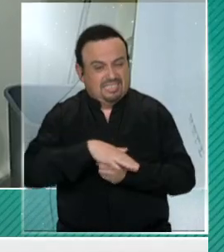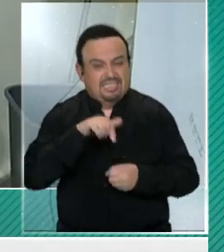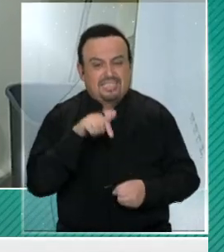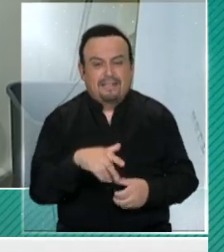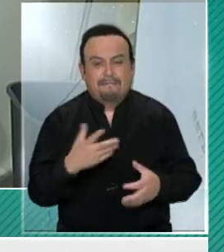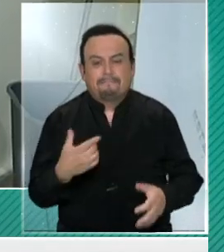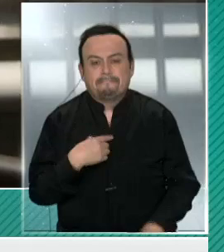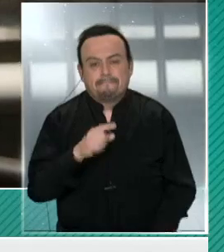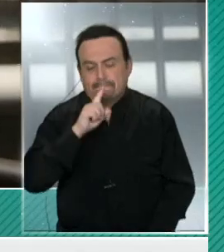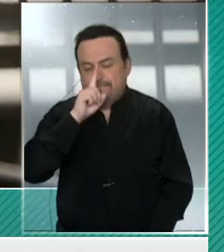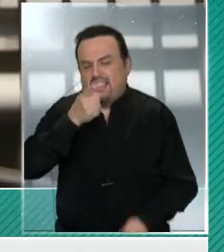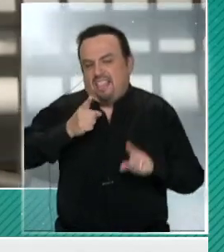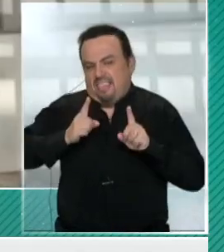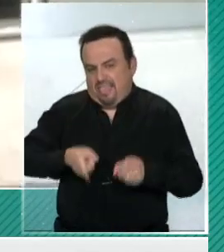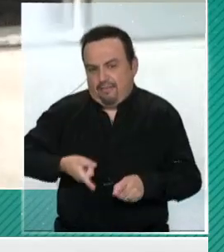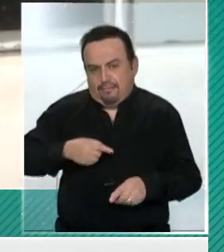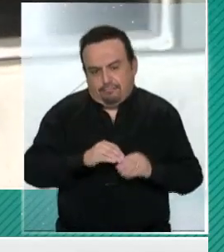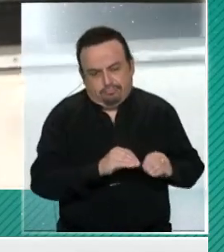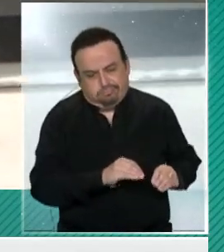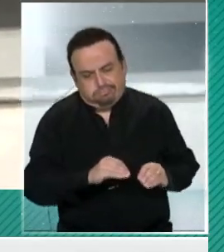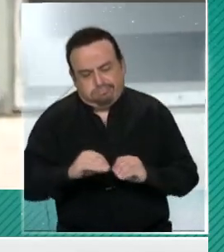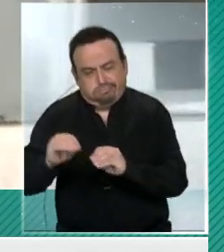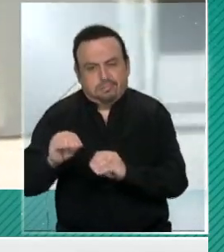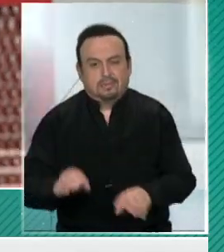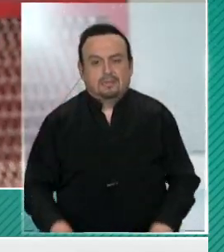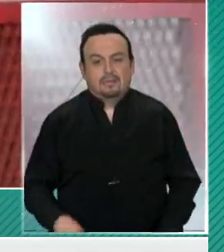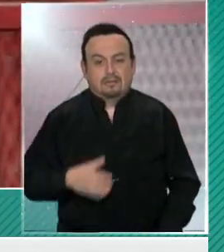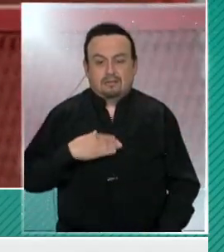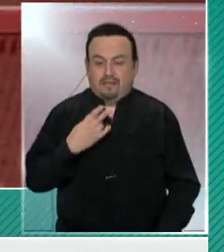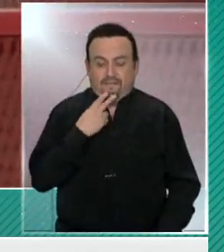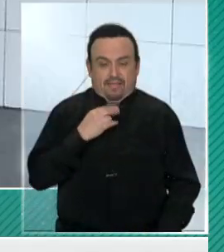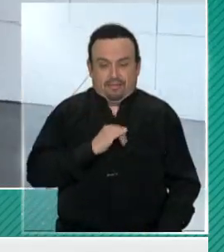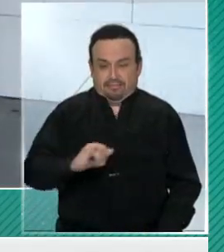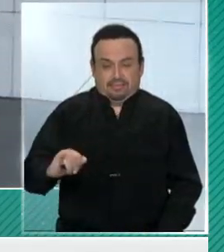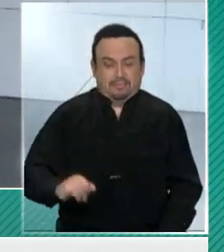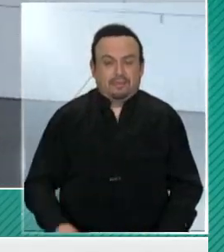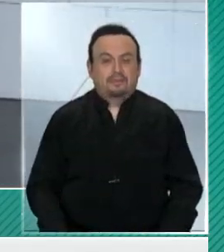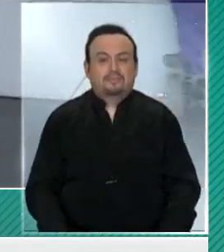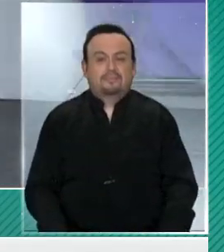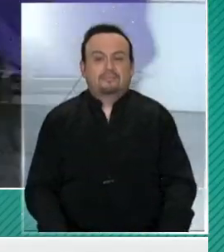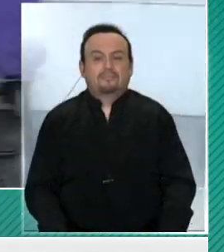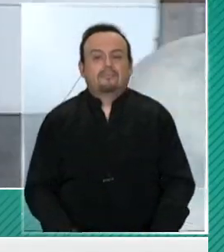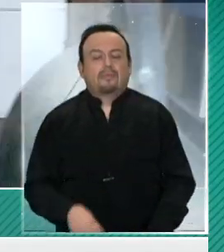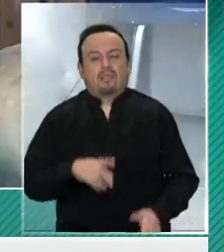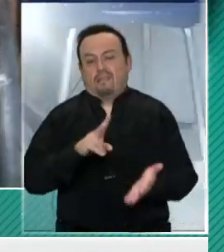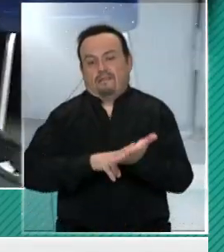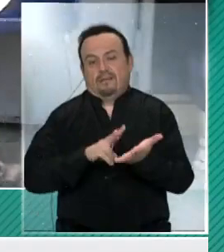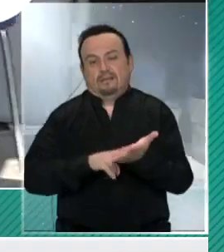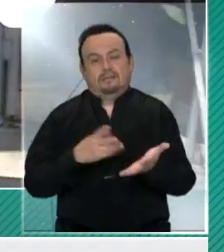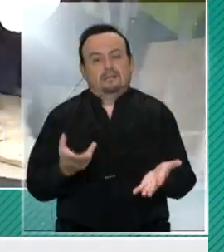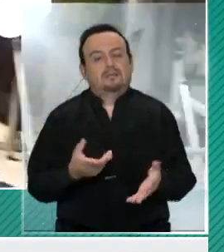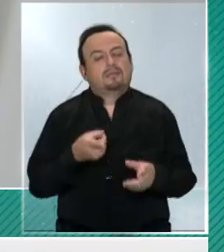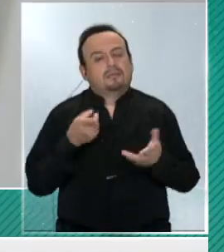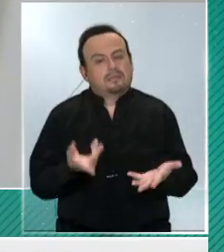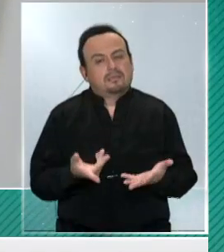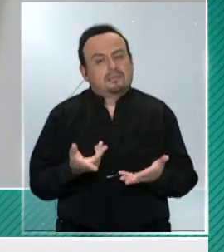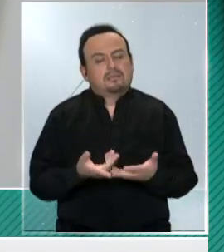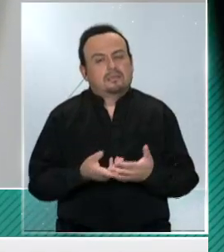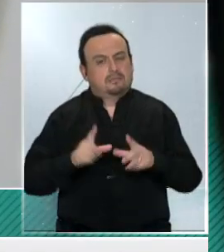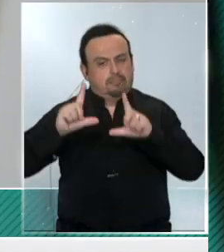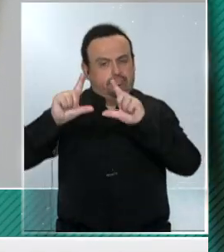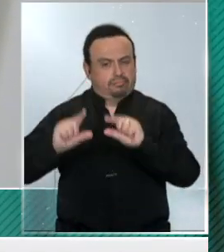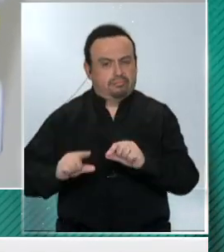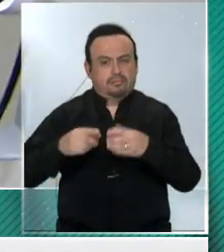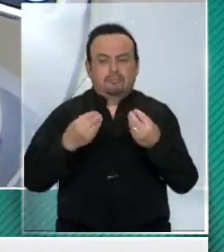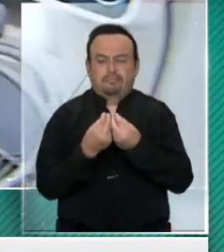a tener que mantener por el resto de nuestras vidas. Y probablemente, claro, efectivamente eso se traduzca en una disminución